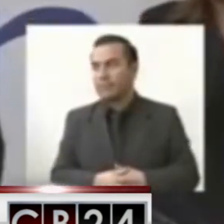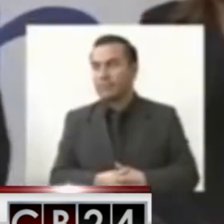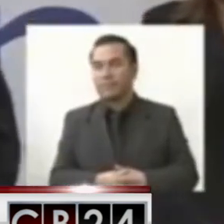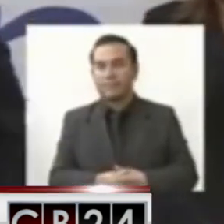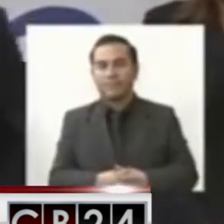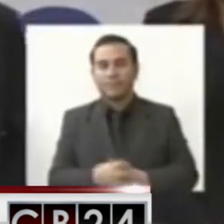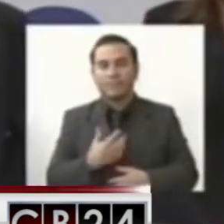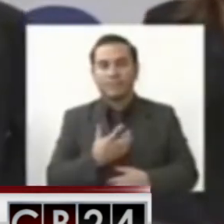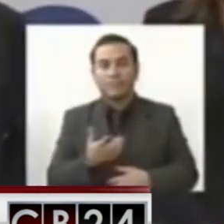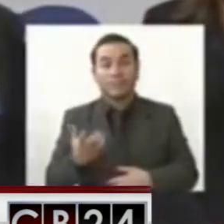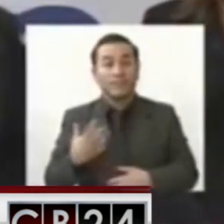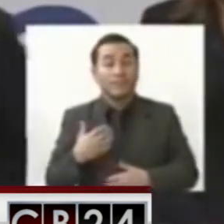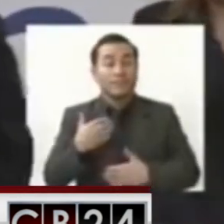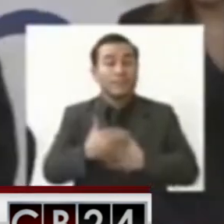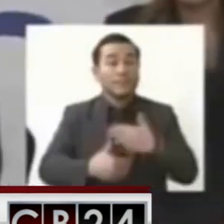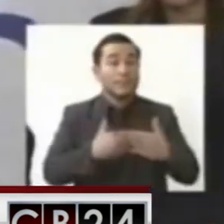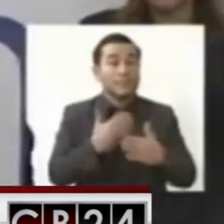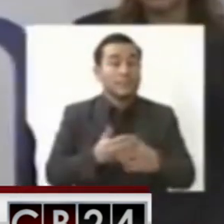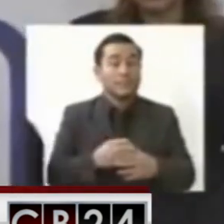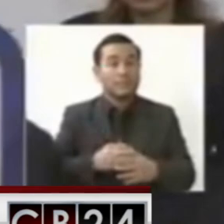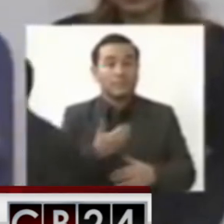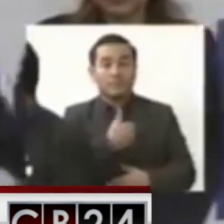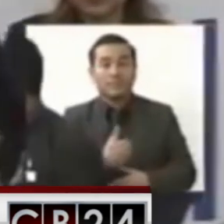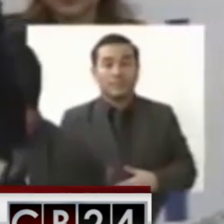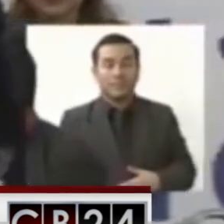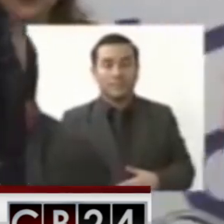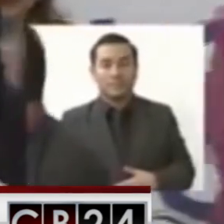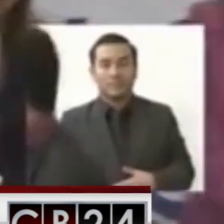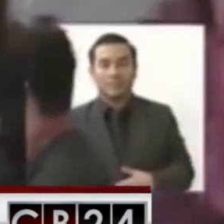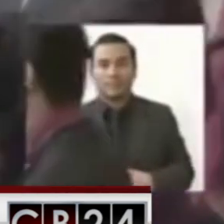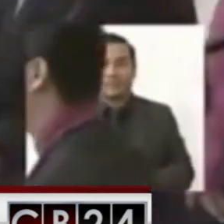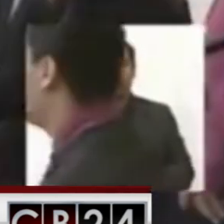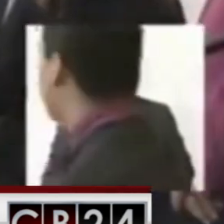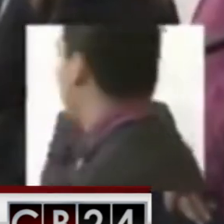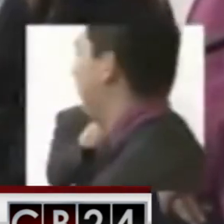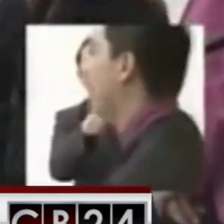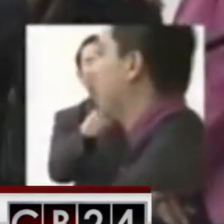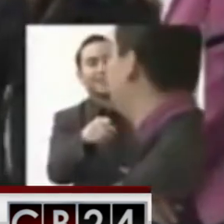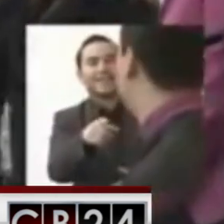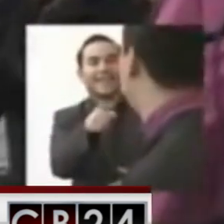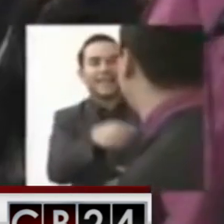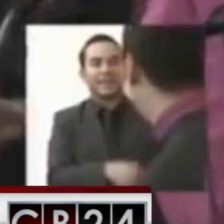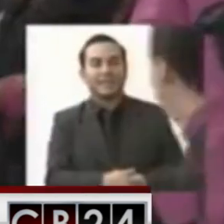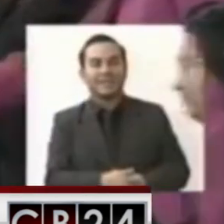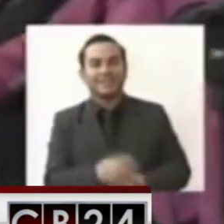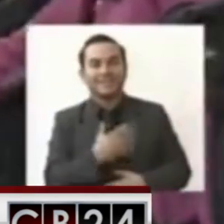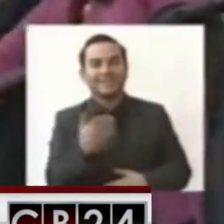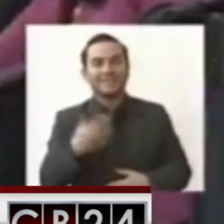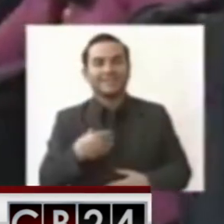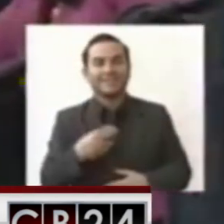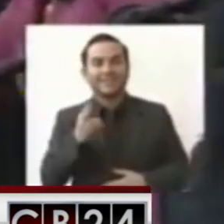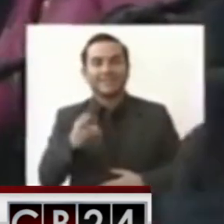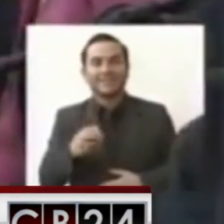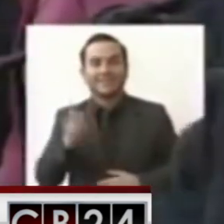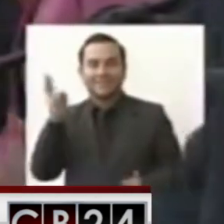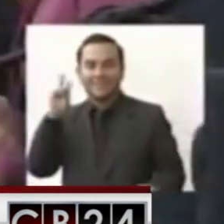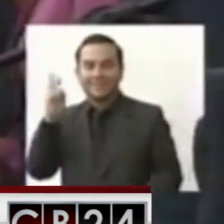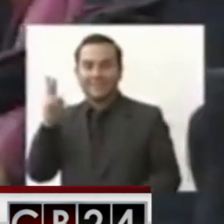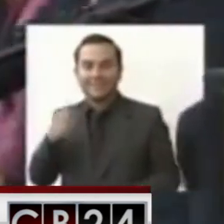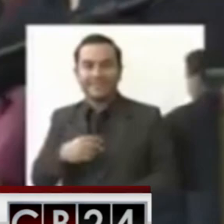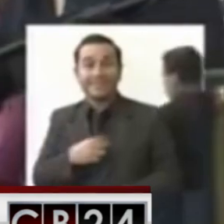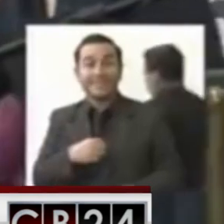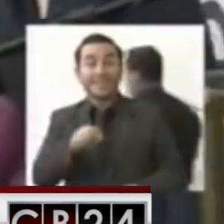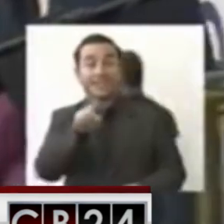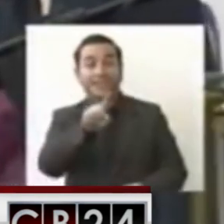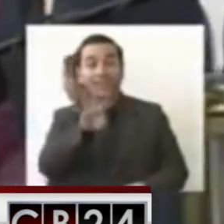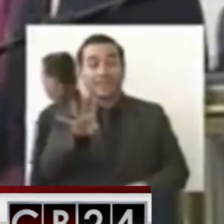sin embargo bukele se refirió el actual secretario de comunicaciones de la presidencia a roberto lorenzana y dijo que se equivoca si cree